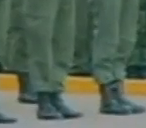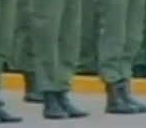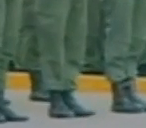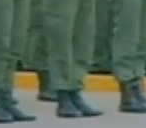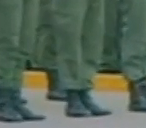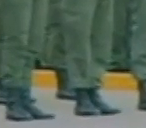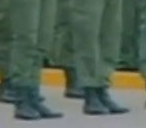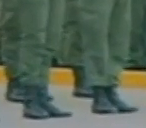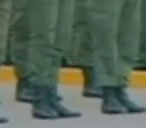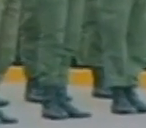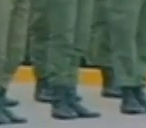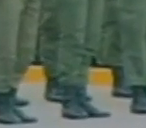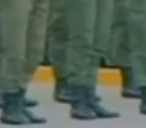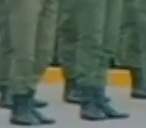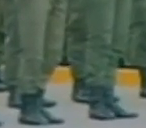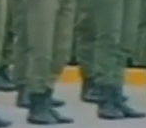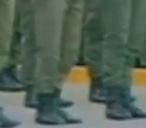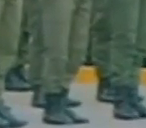¡Al hombro!